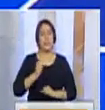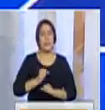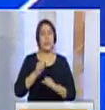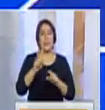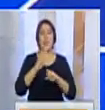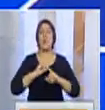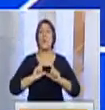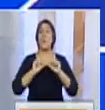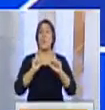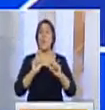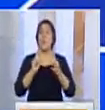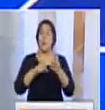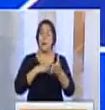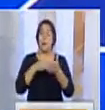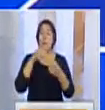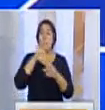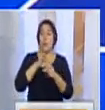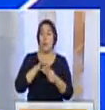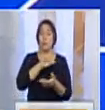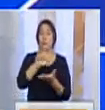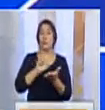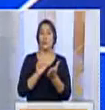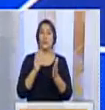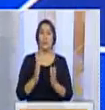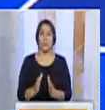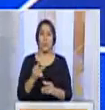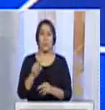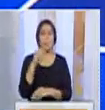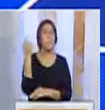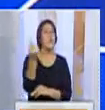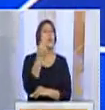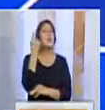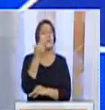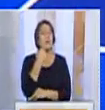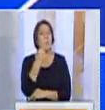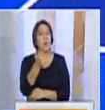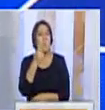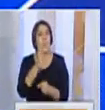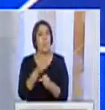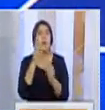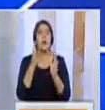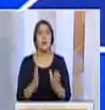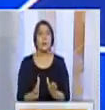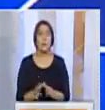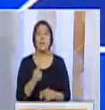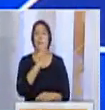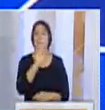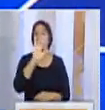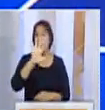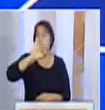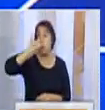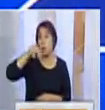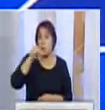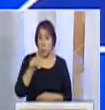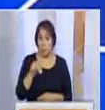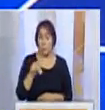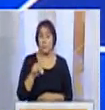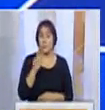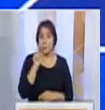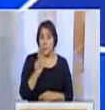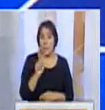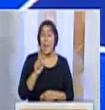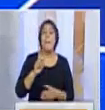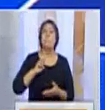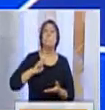ciudadano, y miren, realmente es muy importante decirle a los guatemaltecos que el 25 de junio el